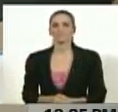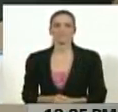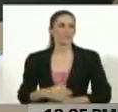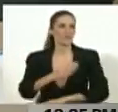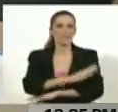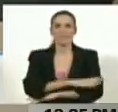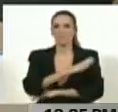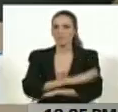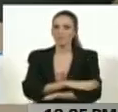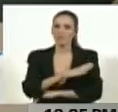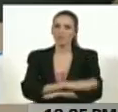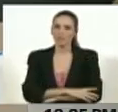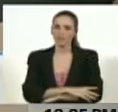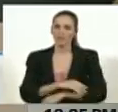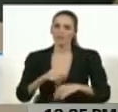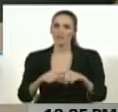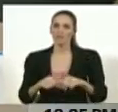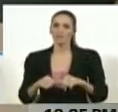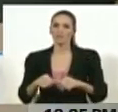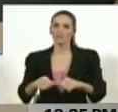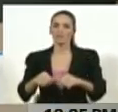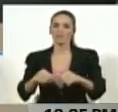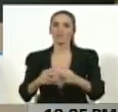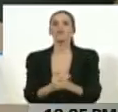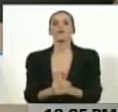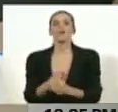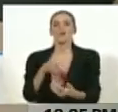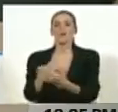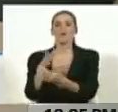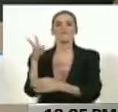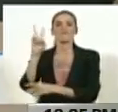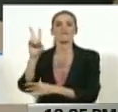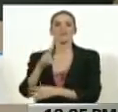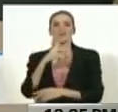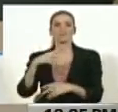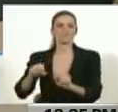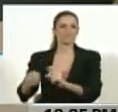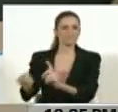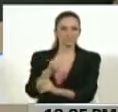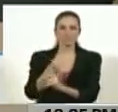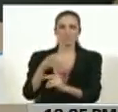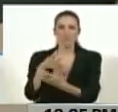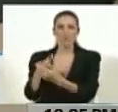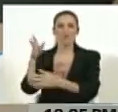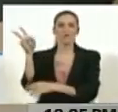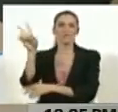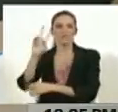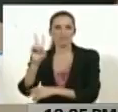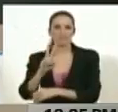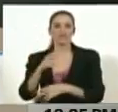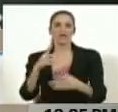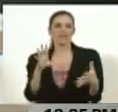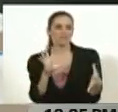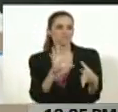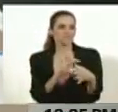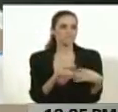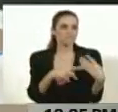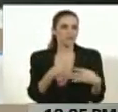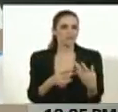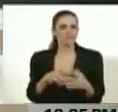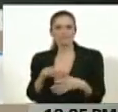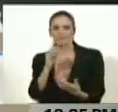comportamiento que mantiene contra Venezuela marcando agresiones contra nuestro país articulando un plan de